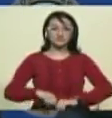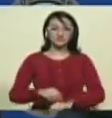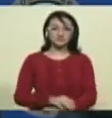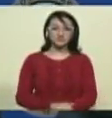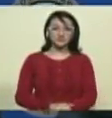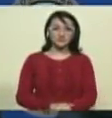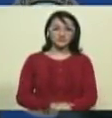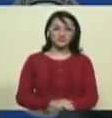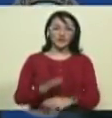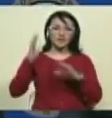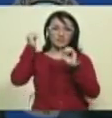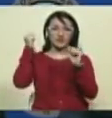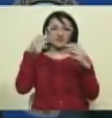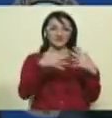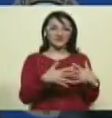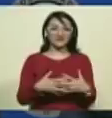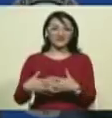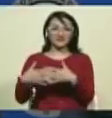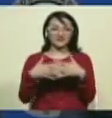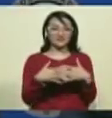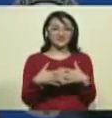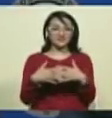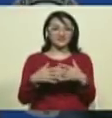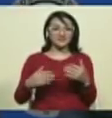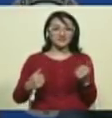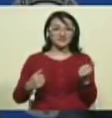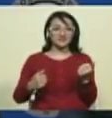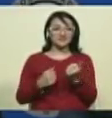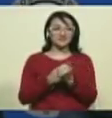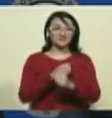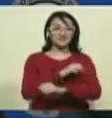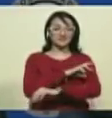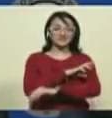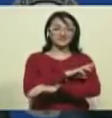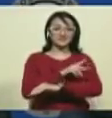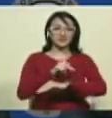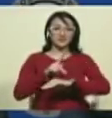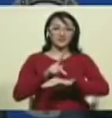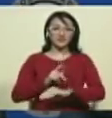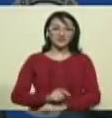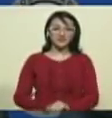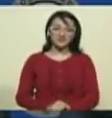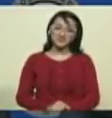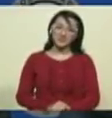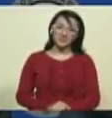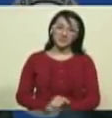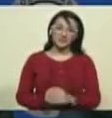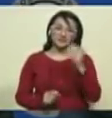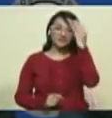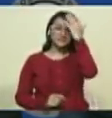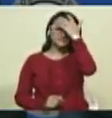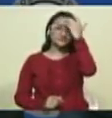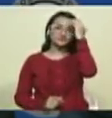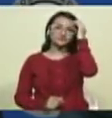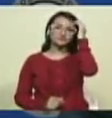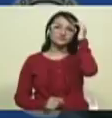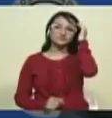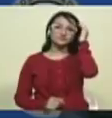Estados Unidos. Y Estados Unidos no ayuda a Puerto Rico. Ustedes que ayuda humanitaria, por favor, no caigan en la trampa,